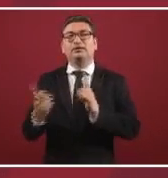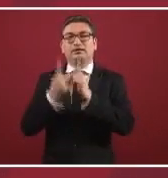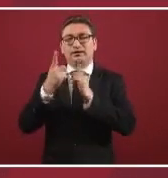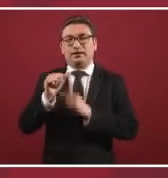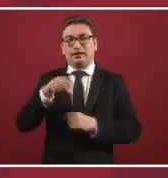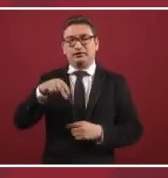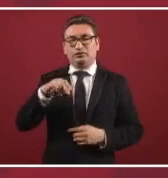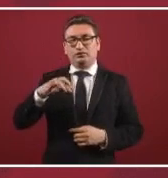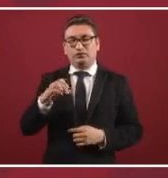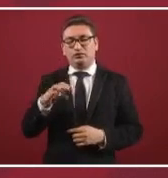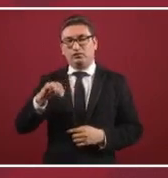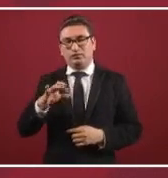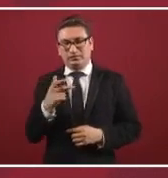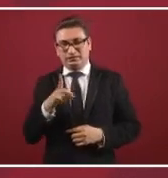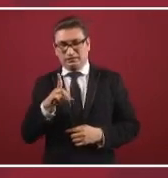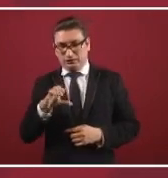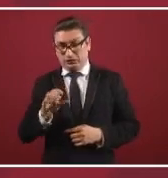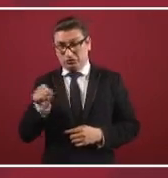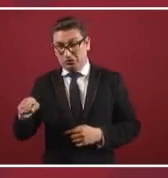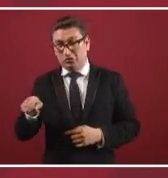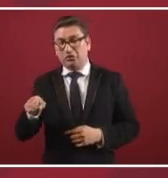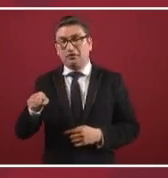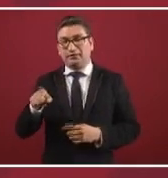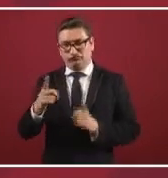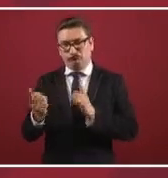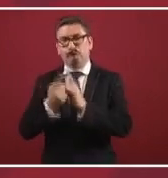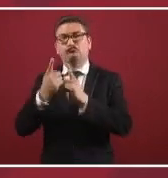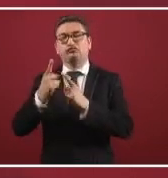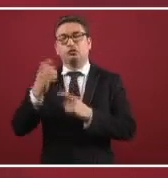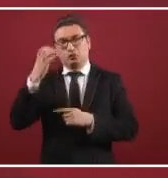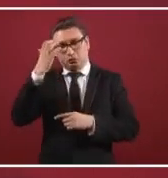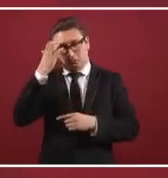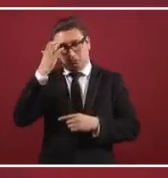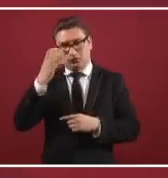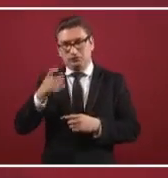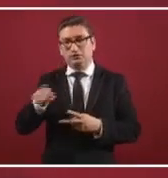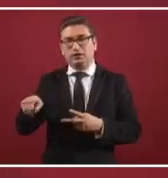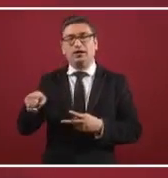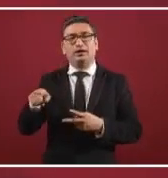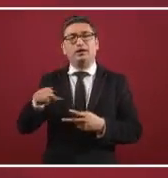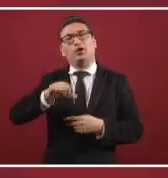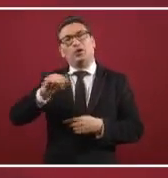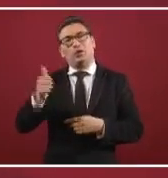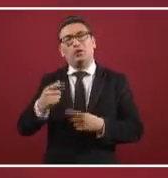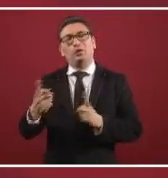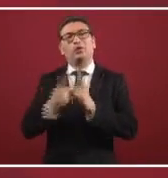Maceo, y ahí conoció pues al